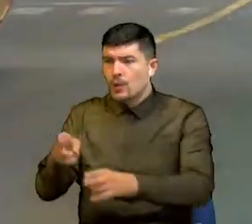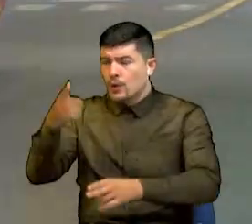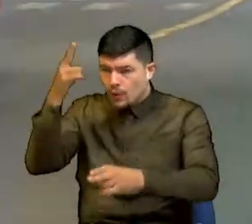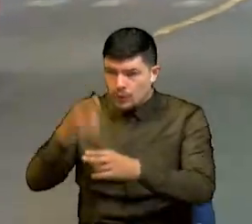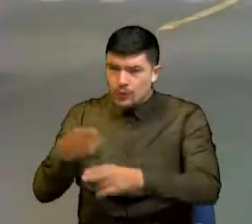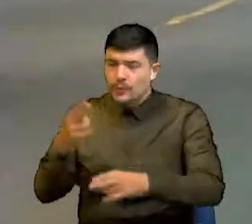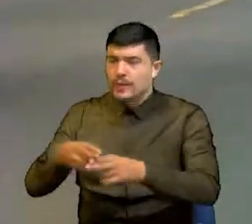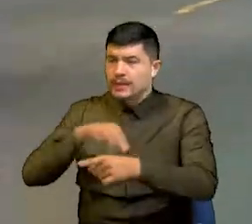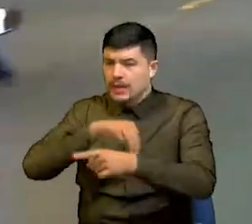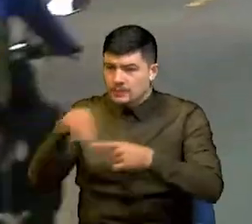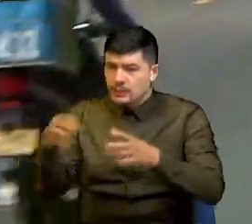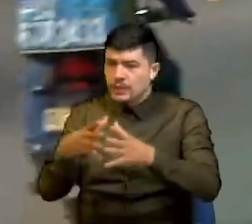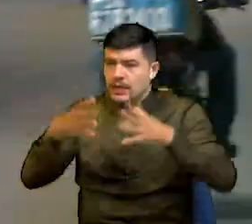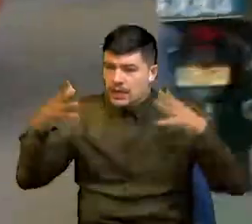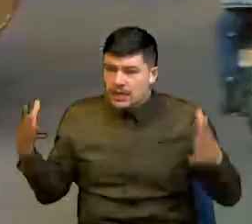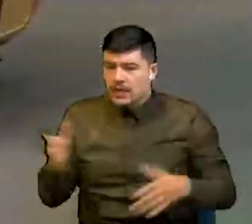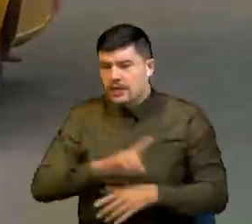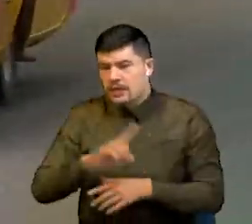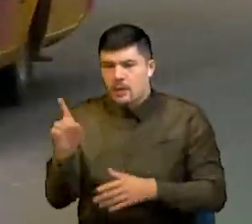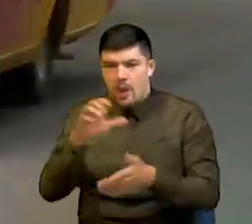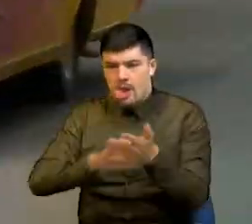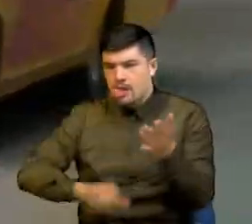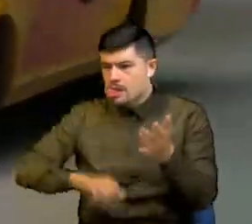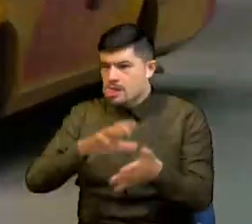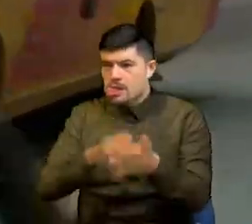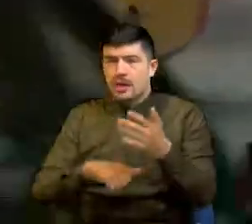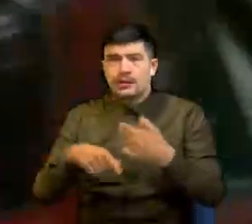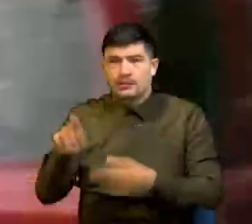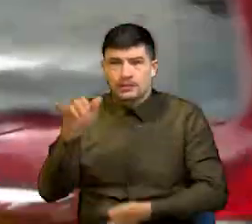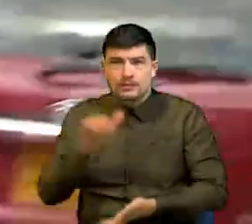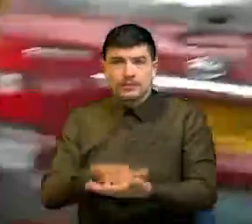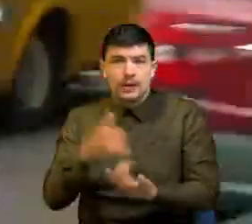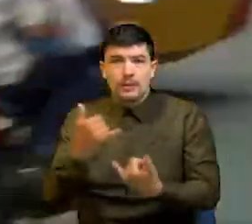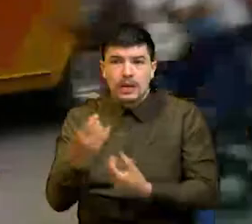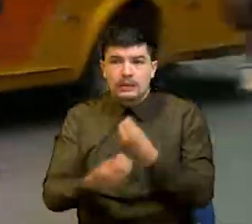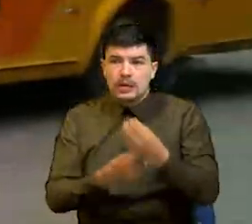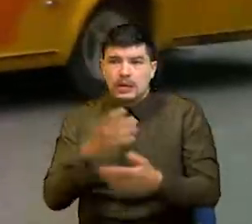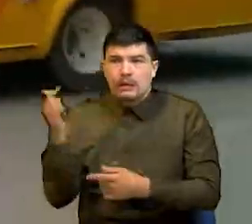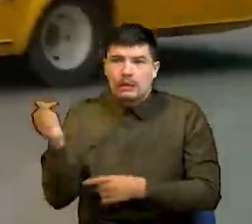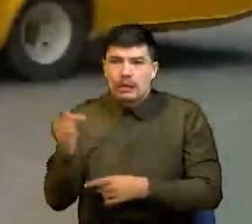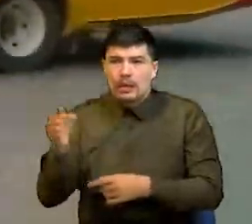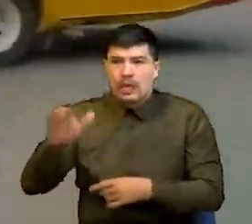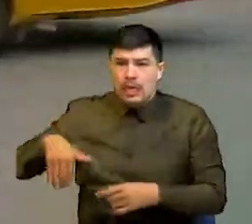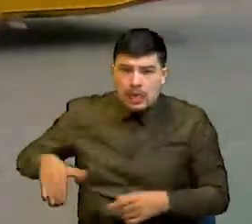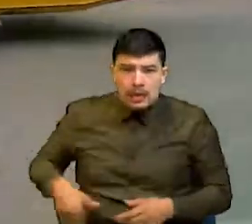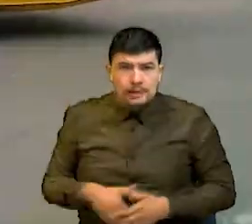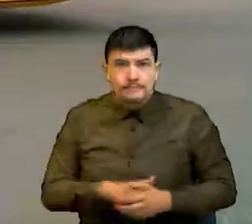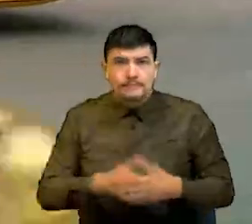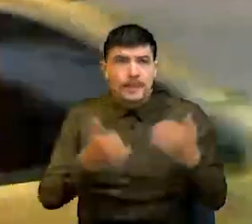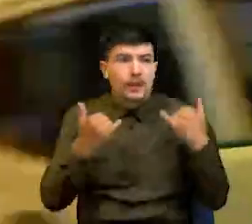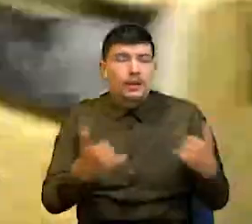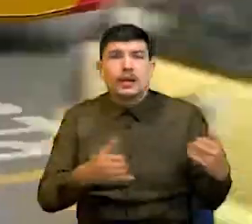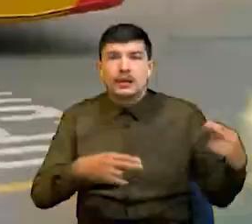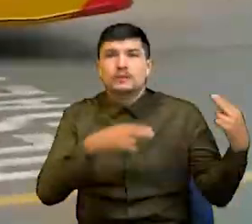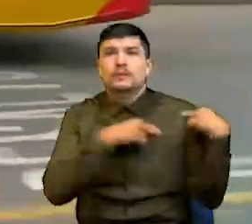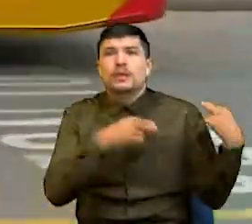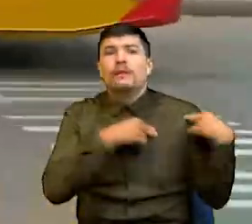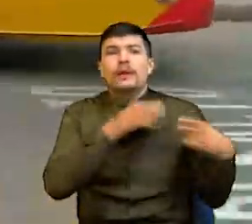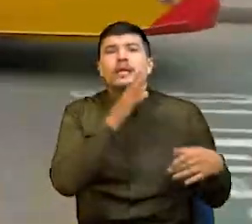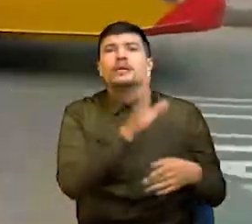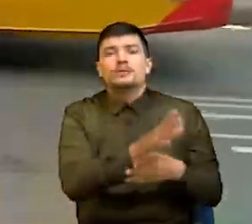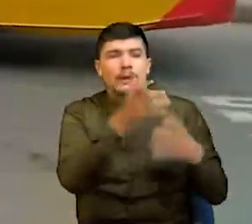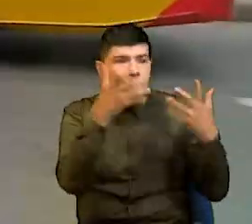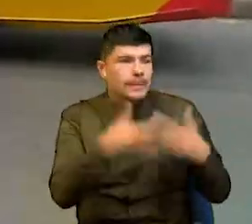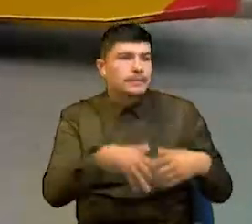de transporte masivo y no restar cómo está haciéndolo ahora el responsable de eso es metro línea